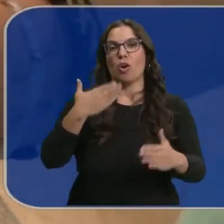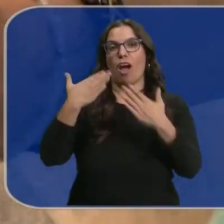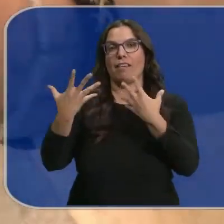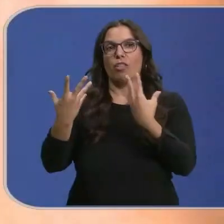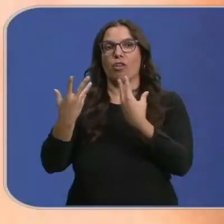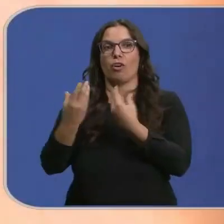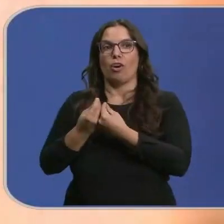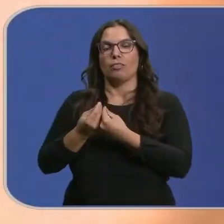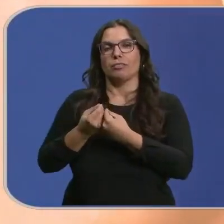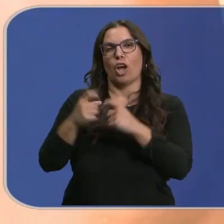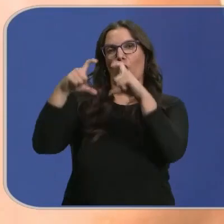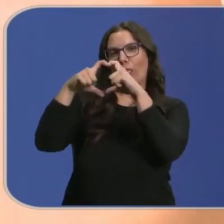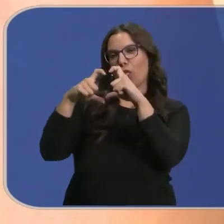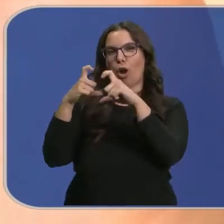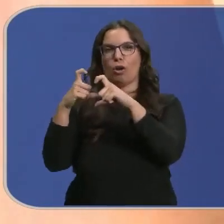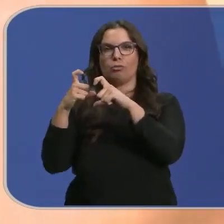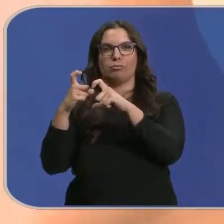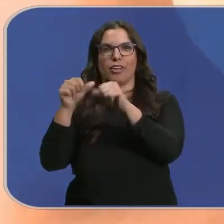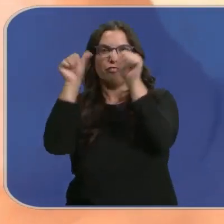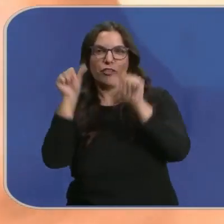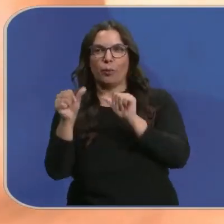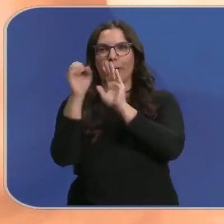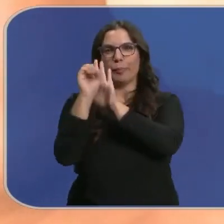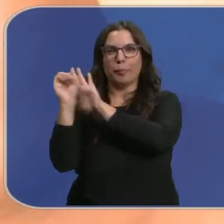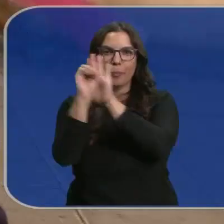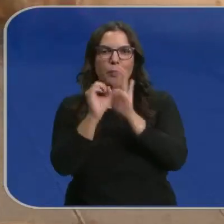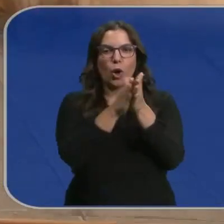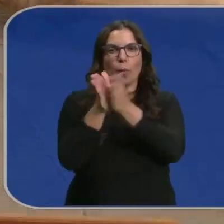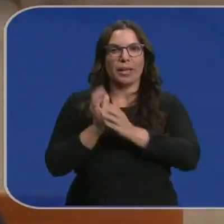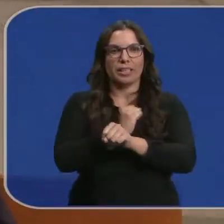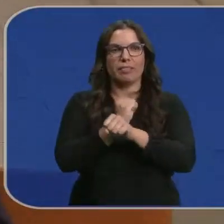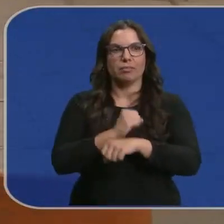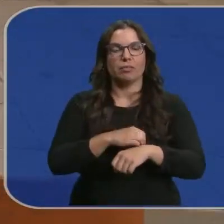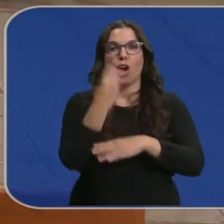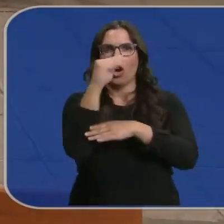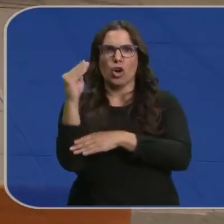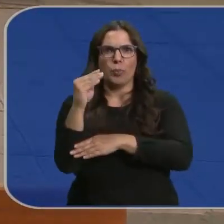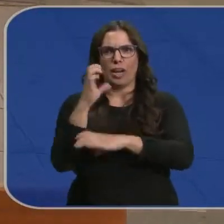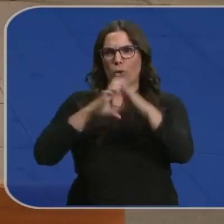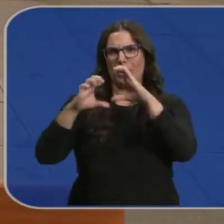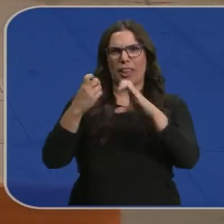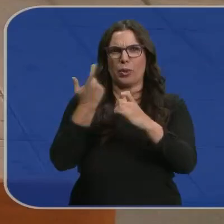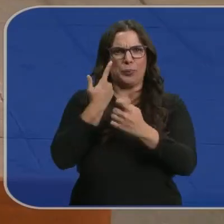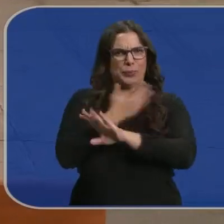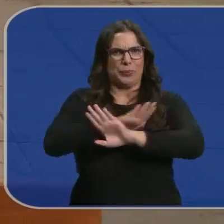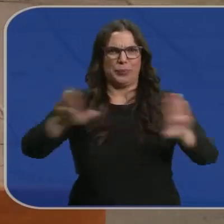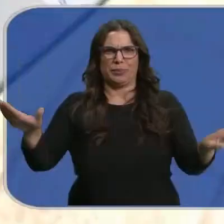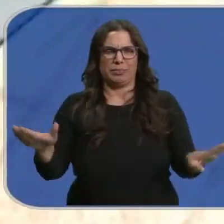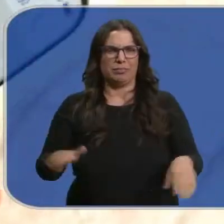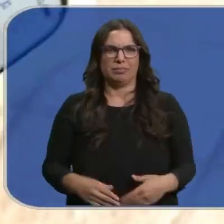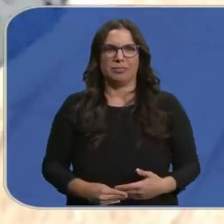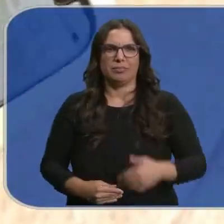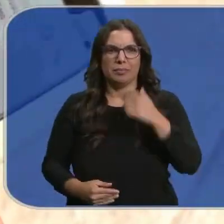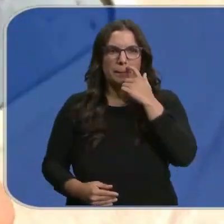una amiga. Corazoncitos, dedos, con las compañeras de trabajo. Los jóvenes se comunican totalmente diferente a nosotros.